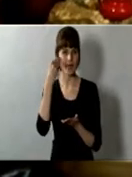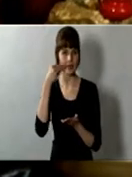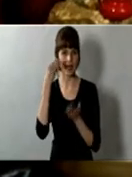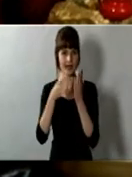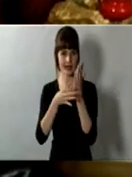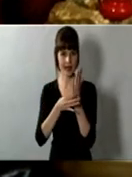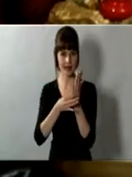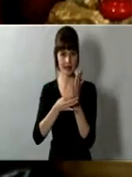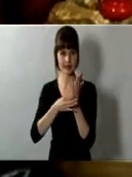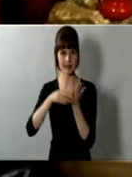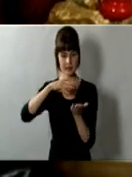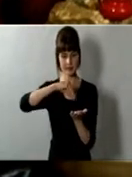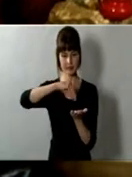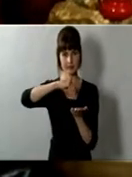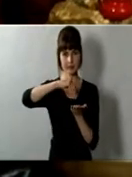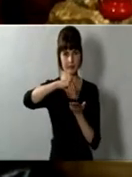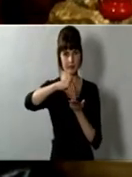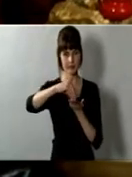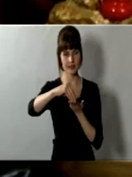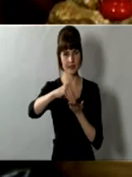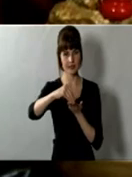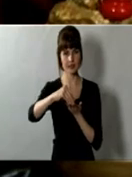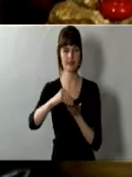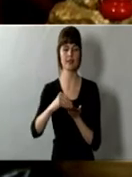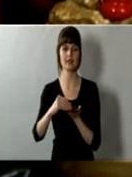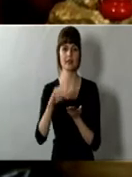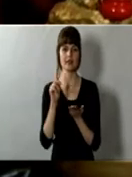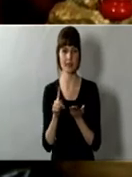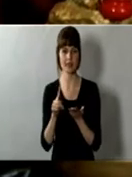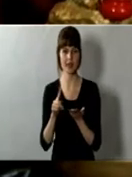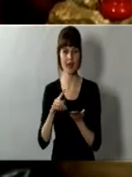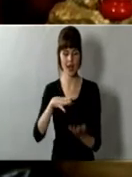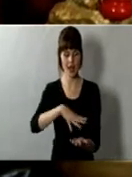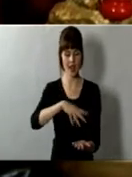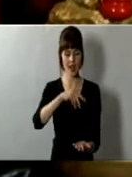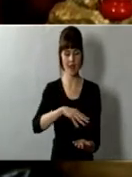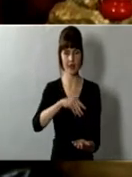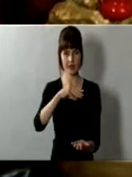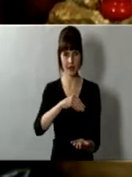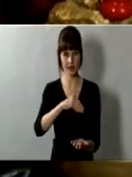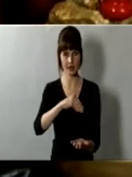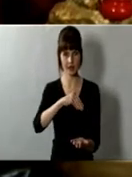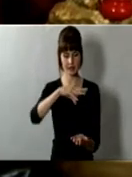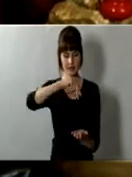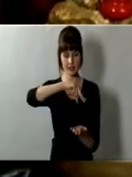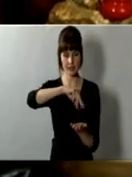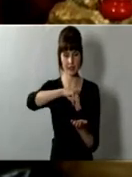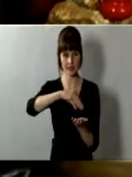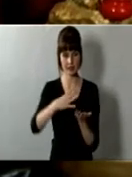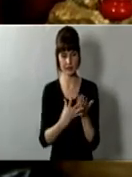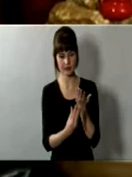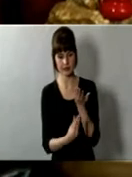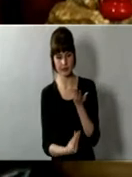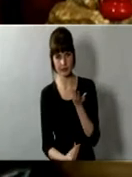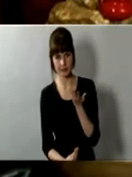La sal Se usaba para Nutrir la tierra De potasio Y también para Matar el muladar ¿Qué